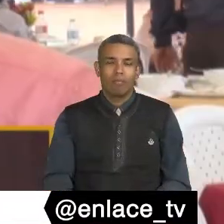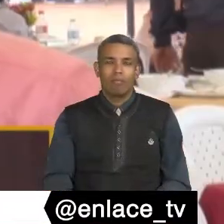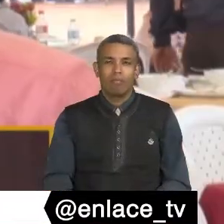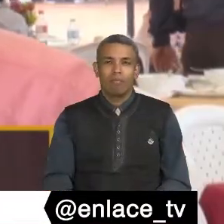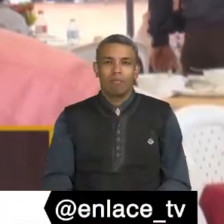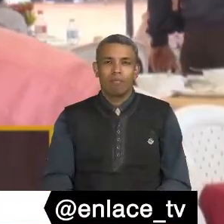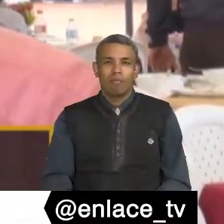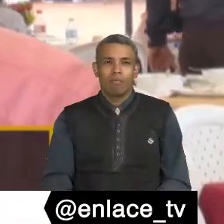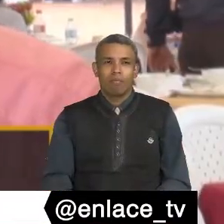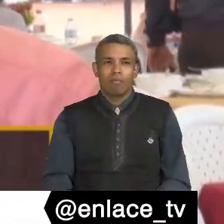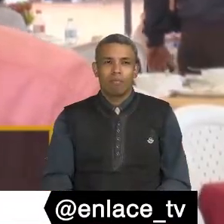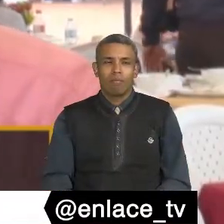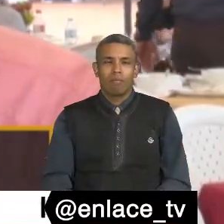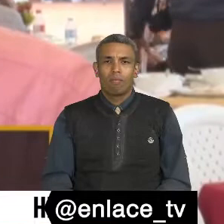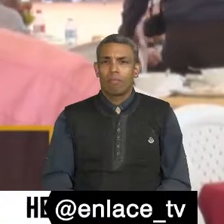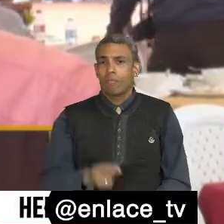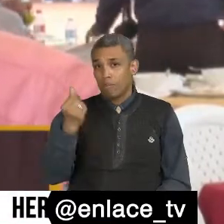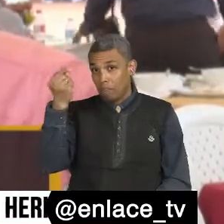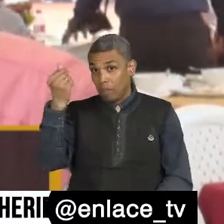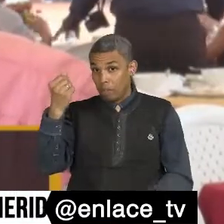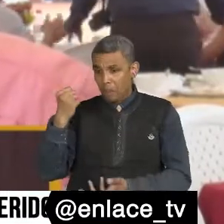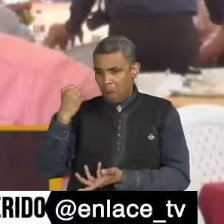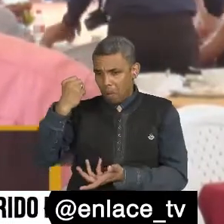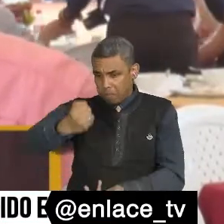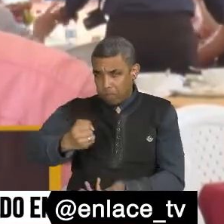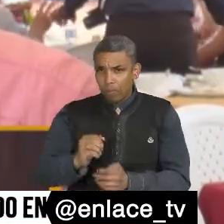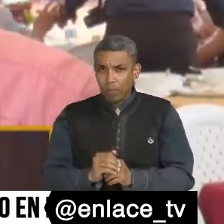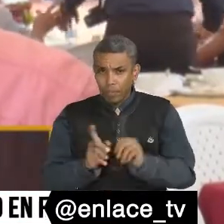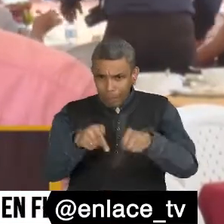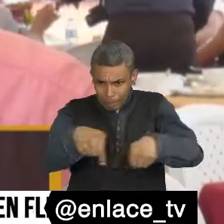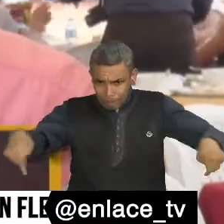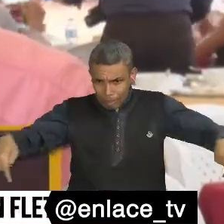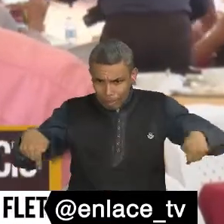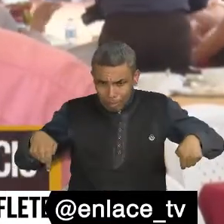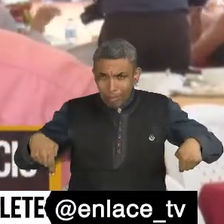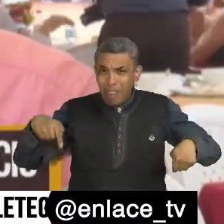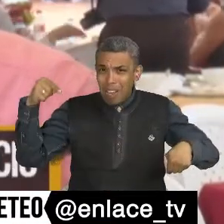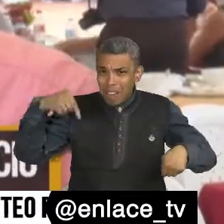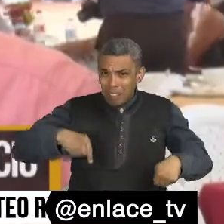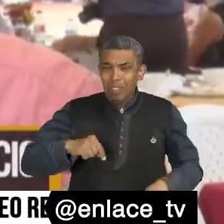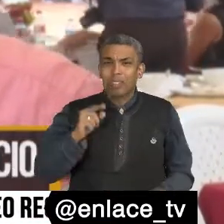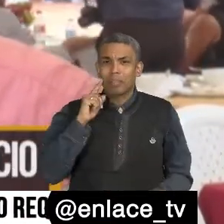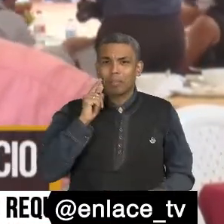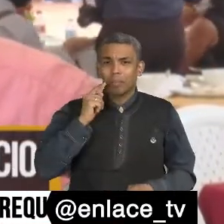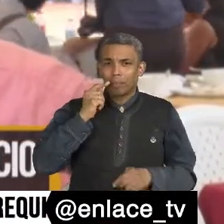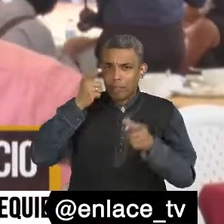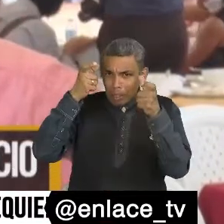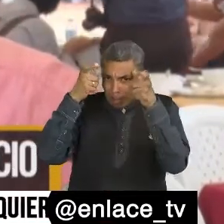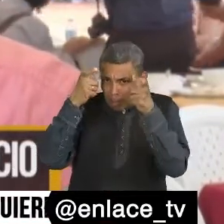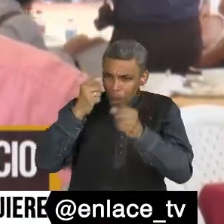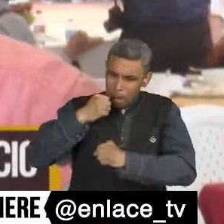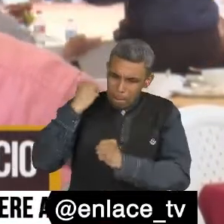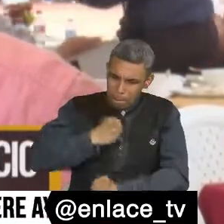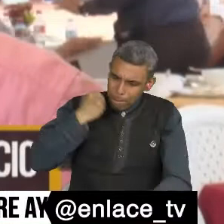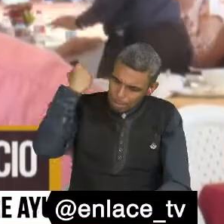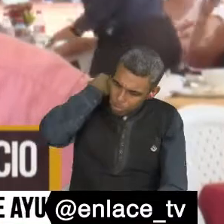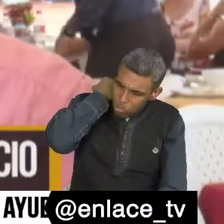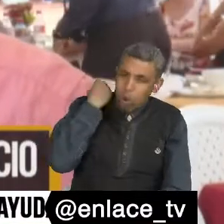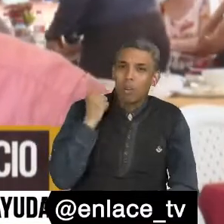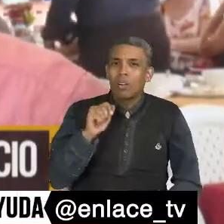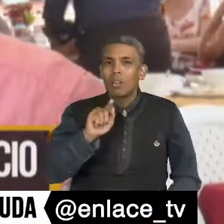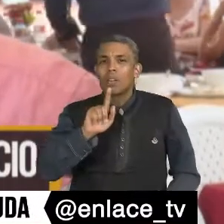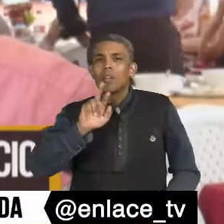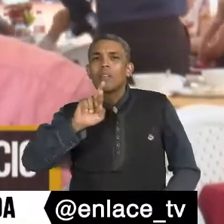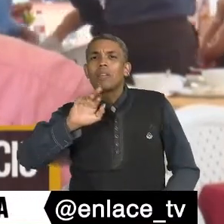De tener este tipo de inversiones como es la planta de beneficio Friomac, es una planta que es regional y eso da